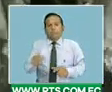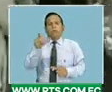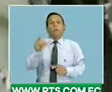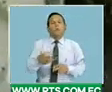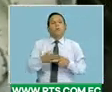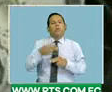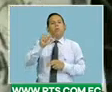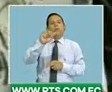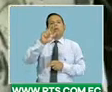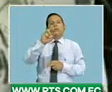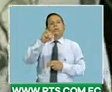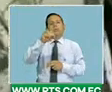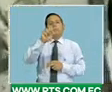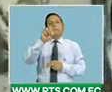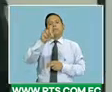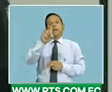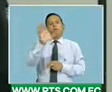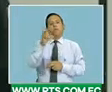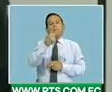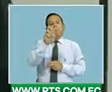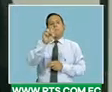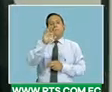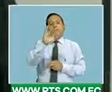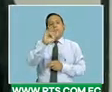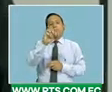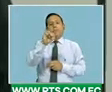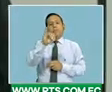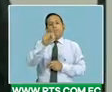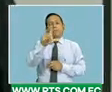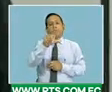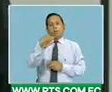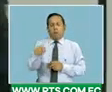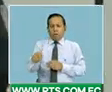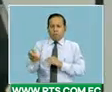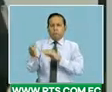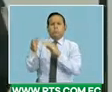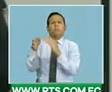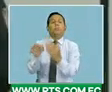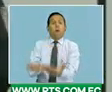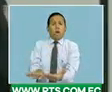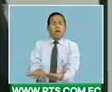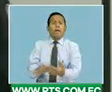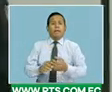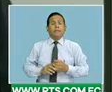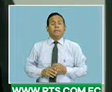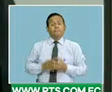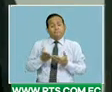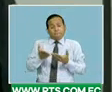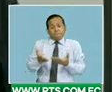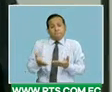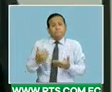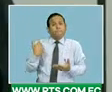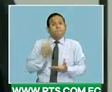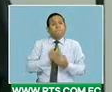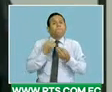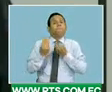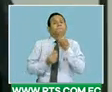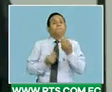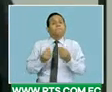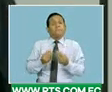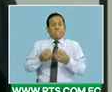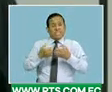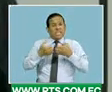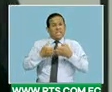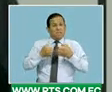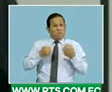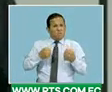Ventimilla. El conductor de la camioneta desafortunadamente falleció en el lugar de los hechos, en la cual tuvimos que utilizar equipos hidráulicos para